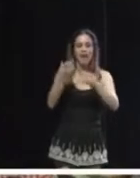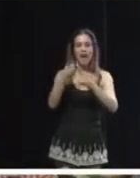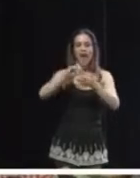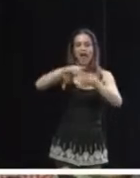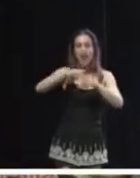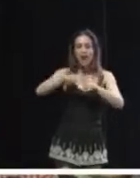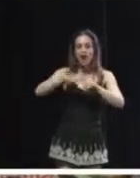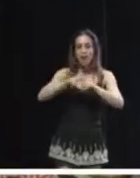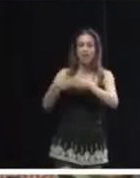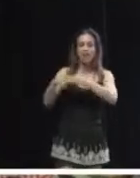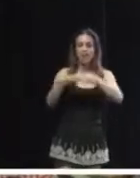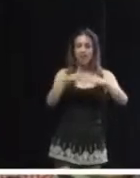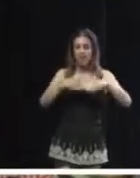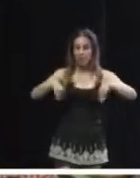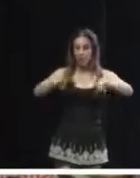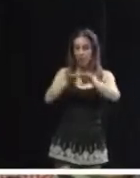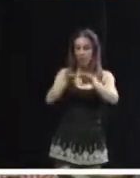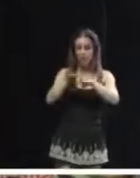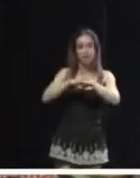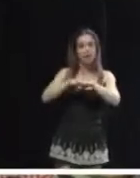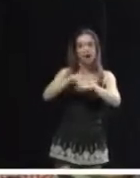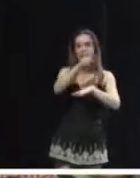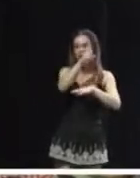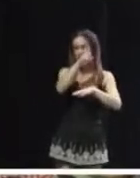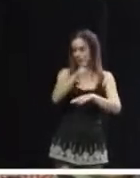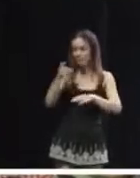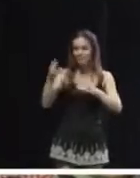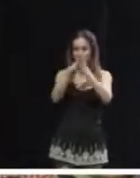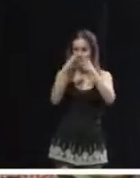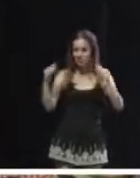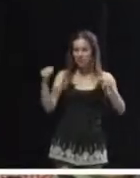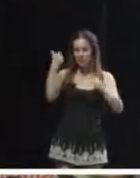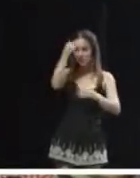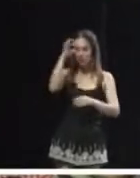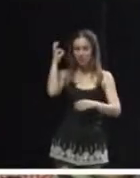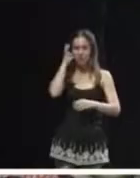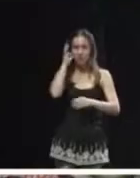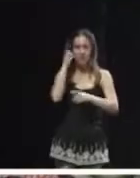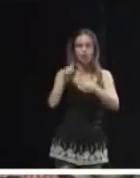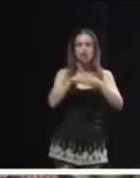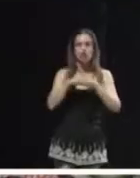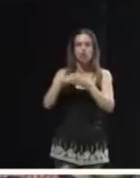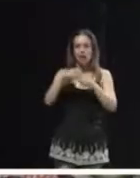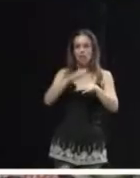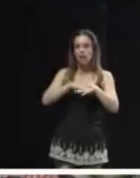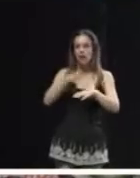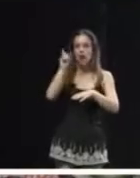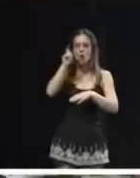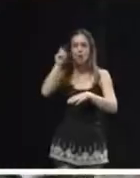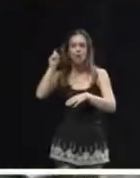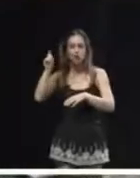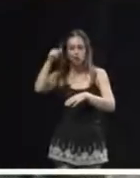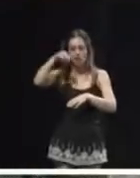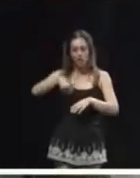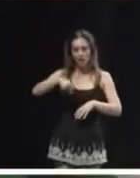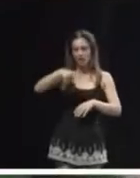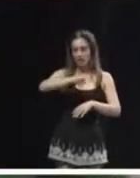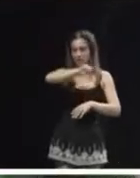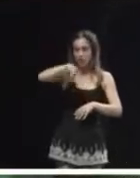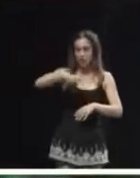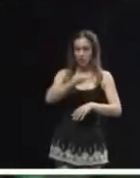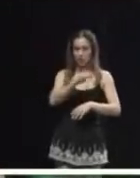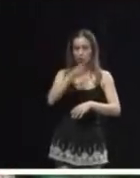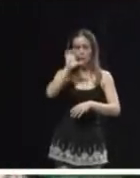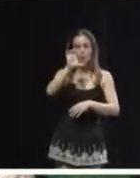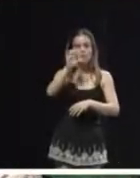las andaluzas. Mi solidaridad con todos los profesores y profesoras de nuestro país. Pero mirad, el